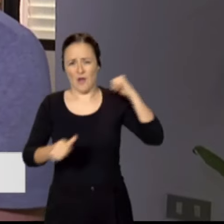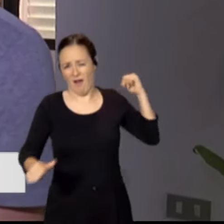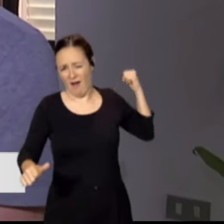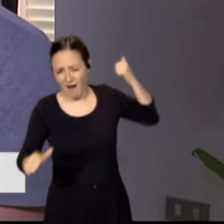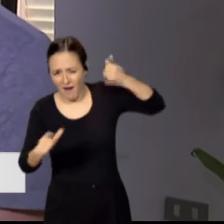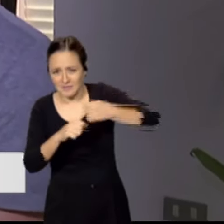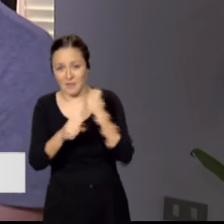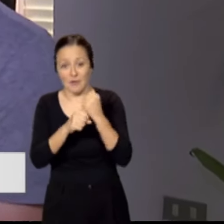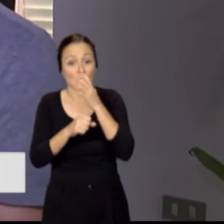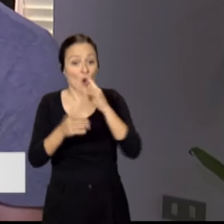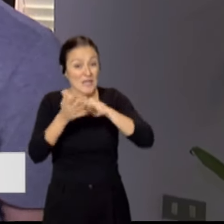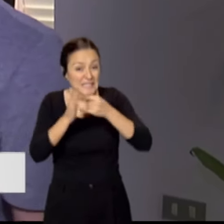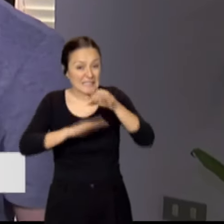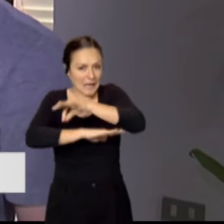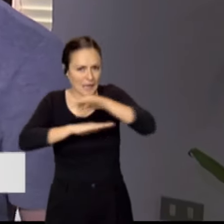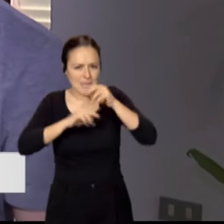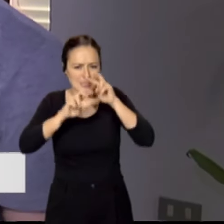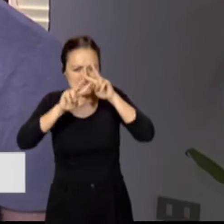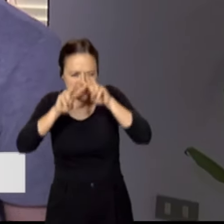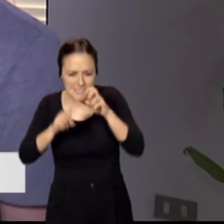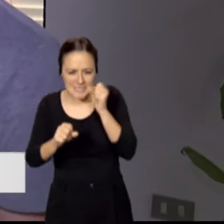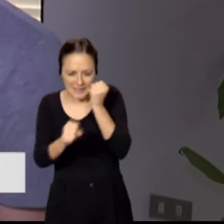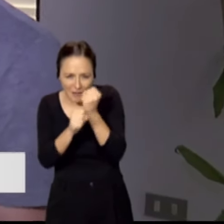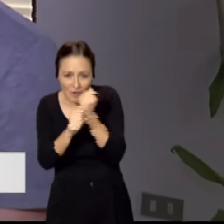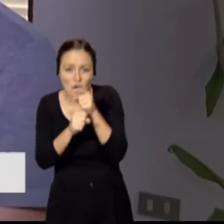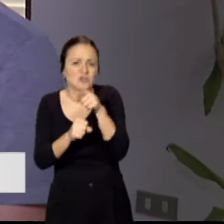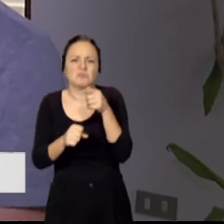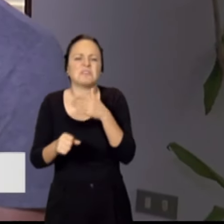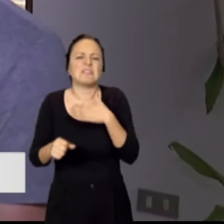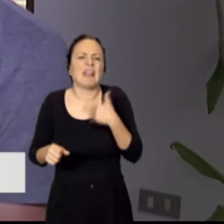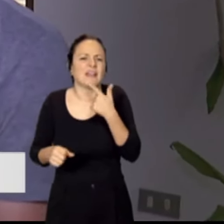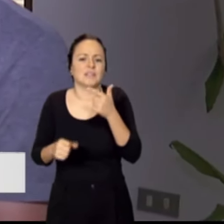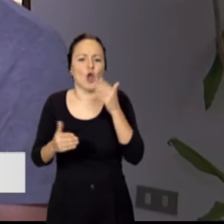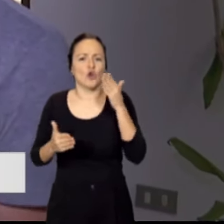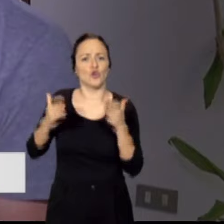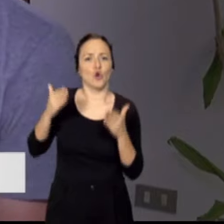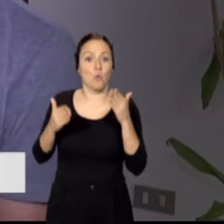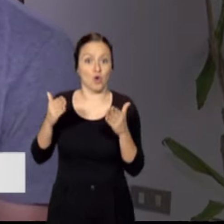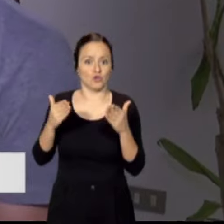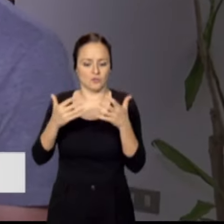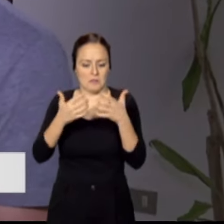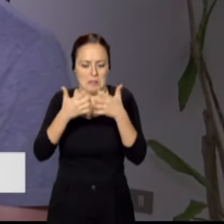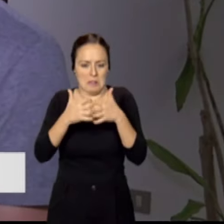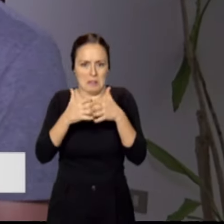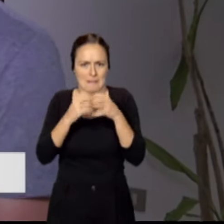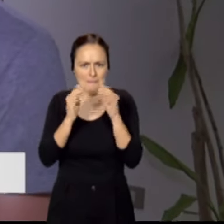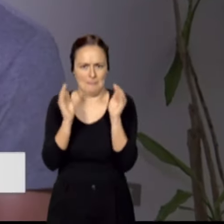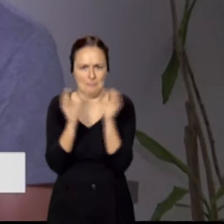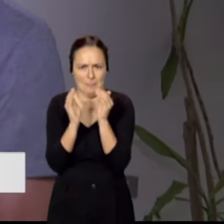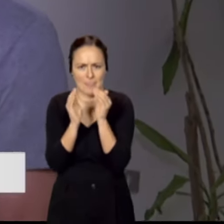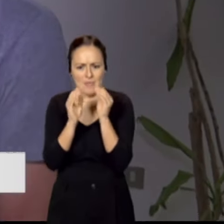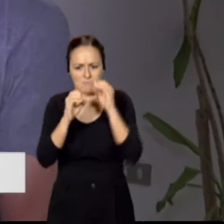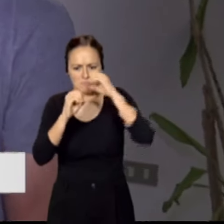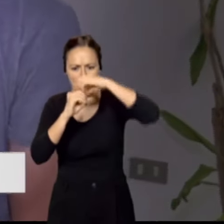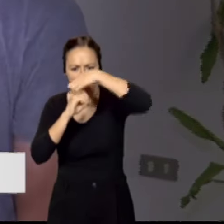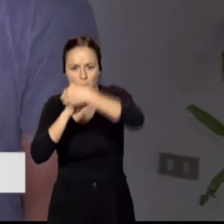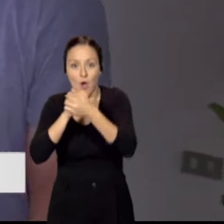ingeniería incluye eso un conjunto de robots 5000 robots muy pequeñitos cada uno acoplado a una fibra óptica